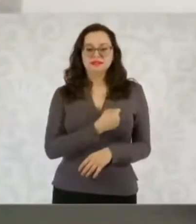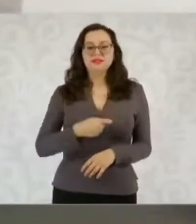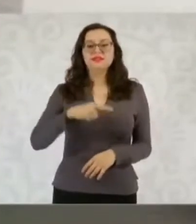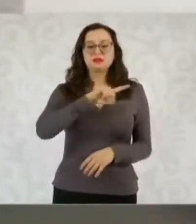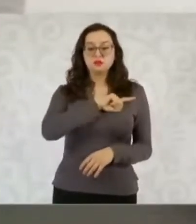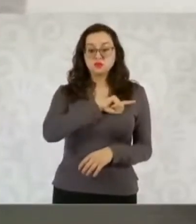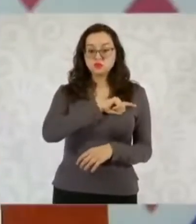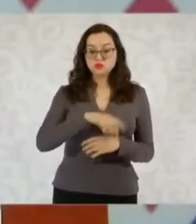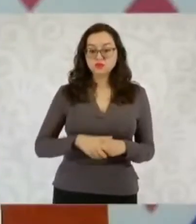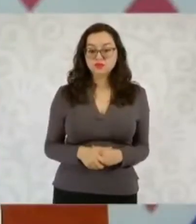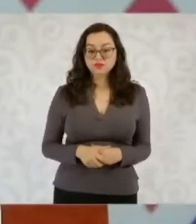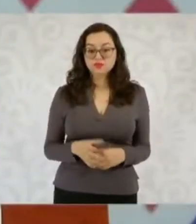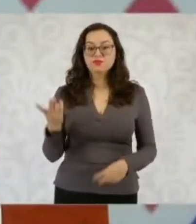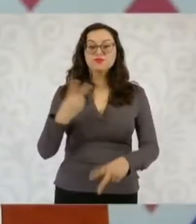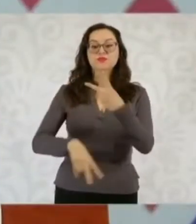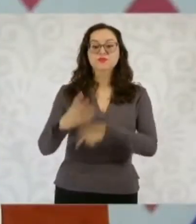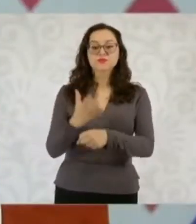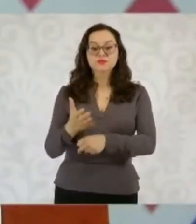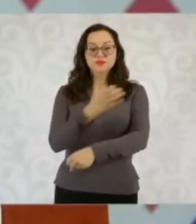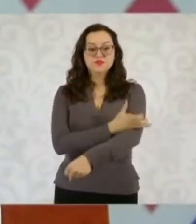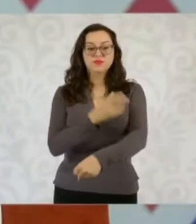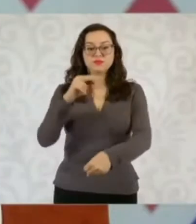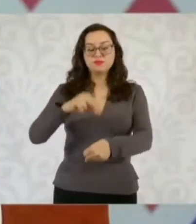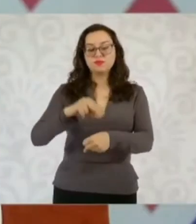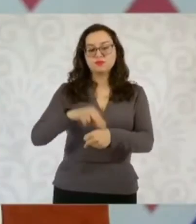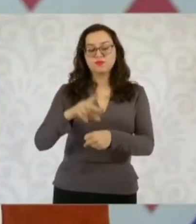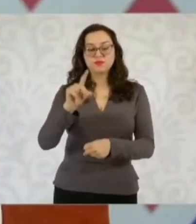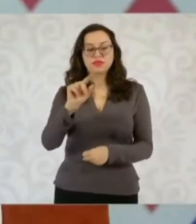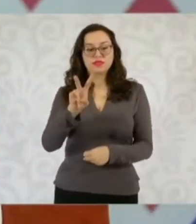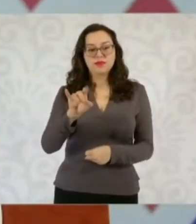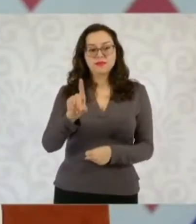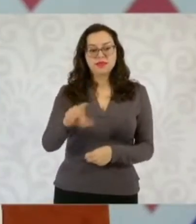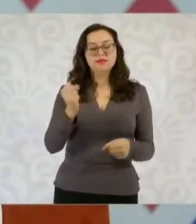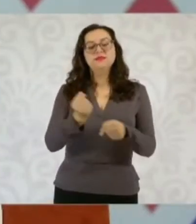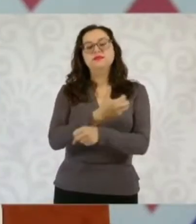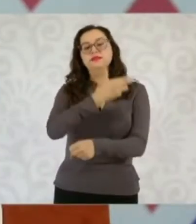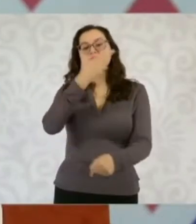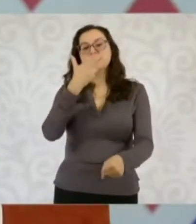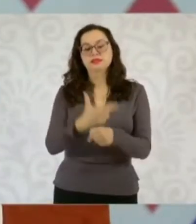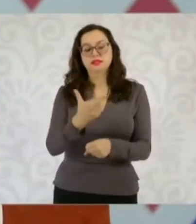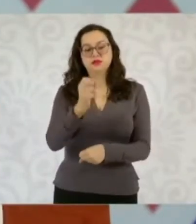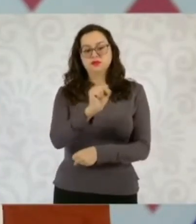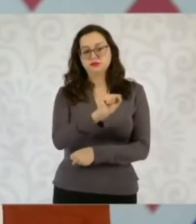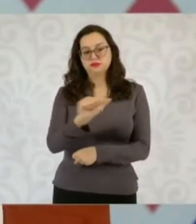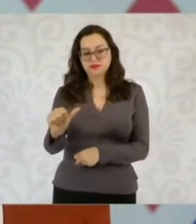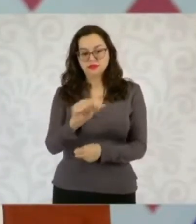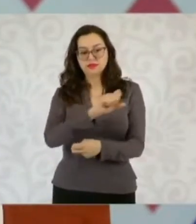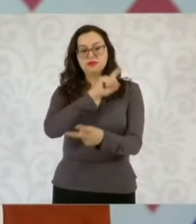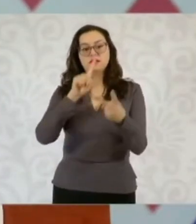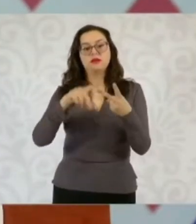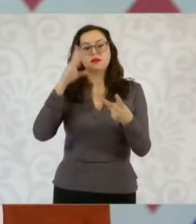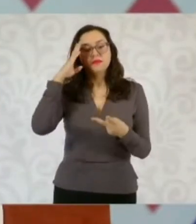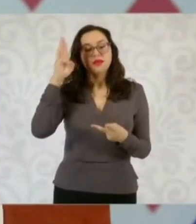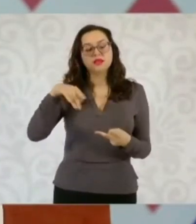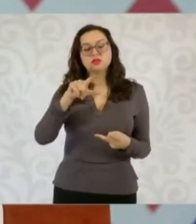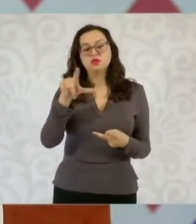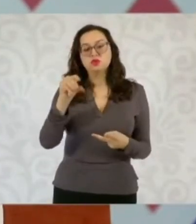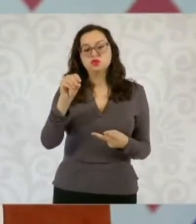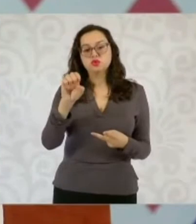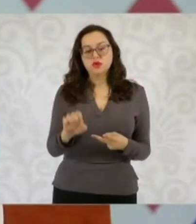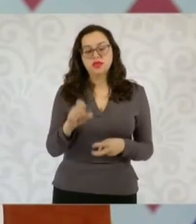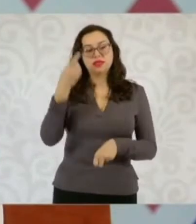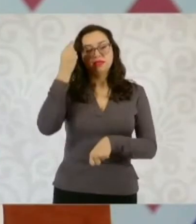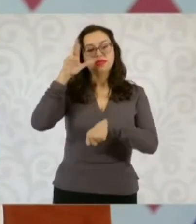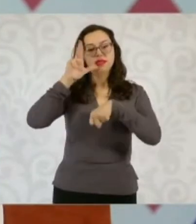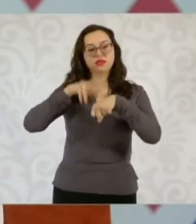Está con nosotros el doctor David Kersenovich, secretario de Salud, el maestro Zoé Robledo, director general